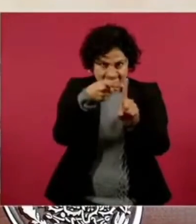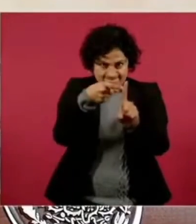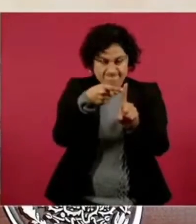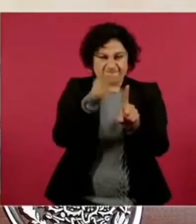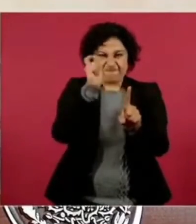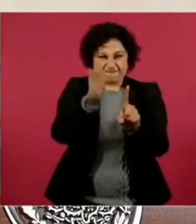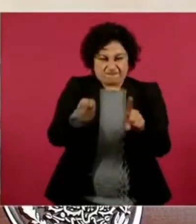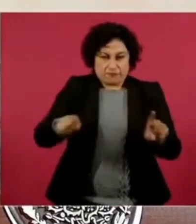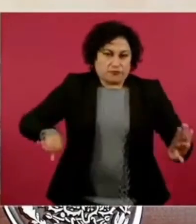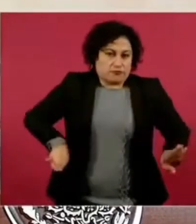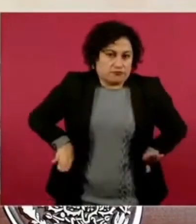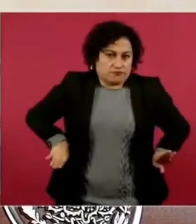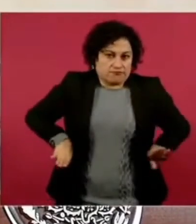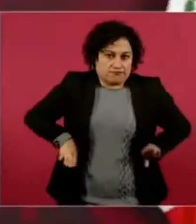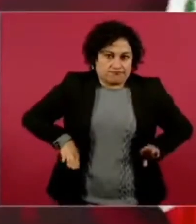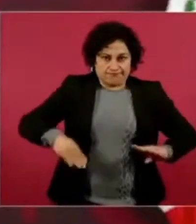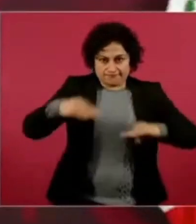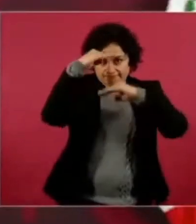conservadora